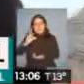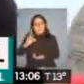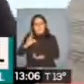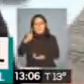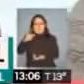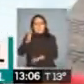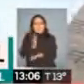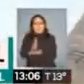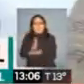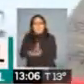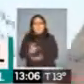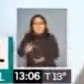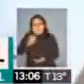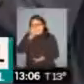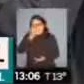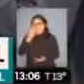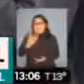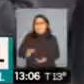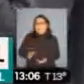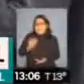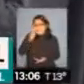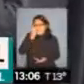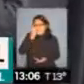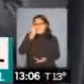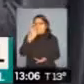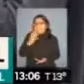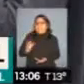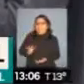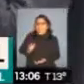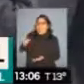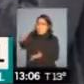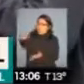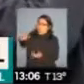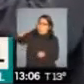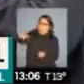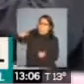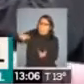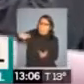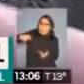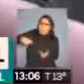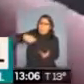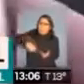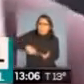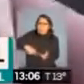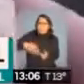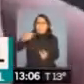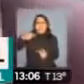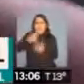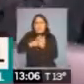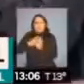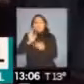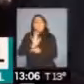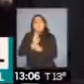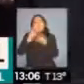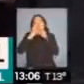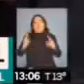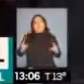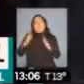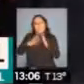cobrando hace 25 años, ¿no? Y que se obtuvo también con una gran lucha que fue la carpa blanca. Este recorte lo que